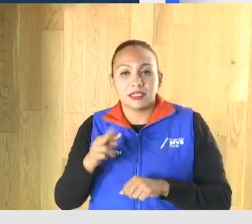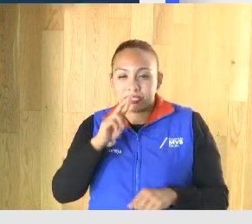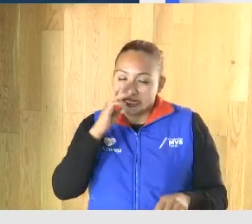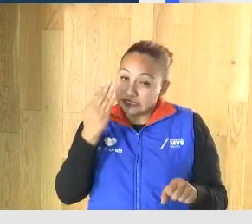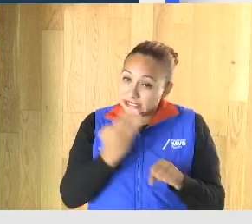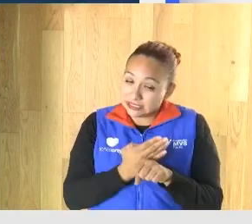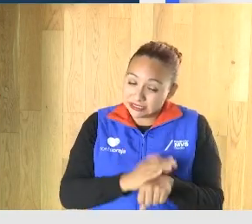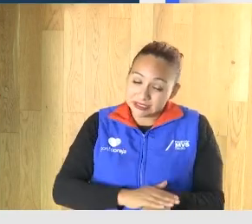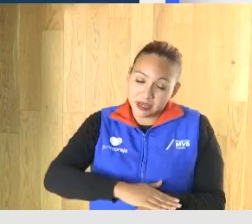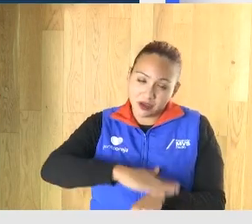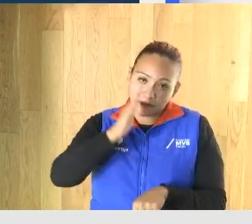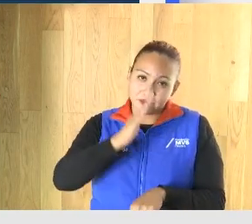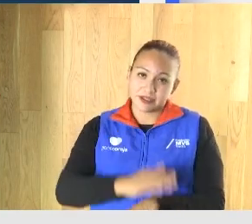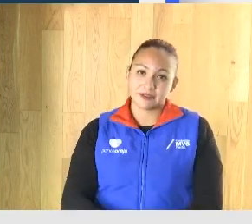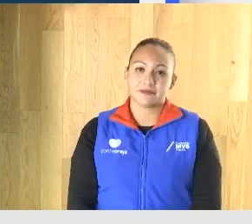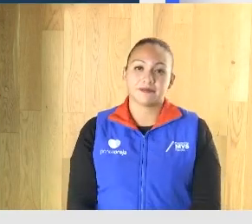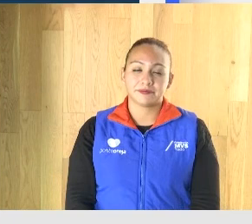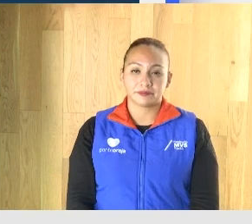y sostenible.